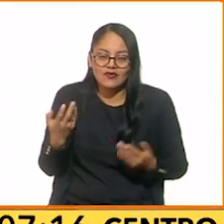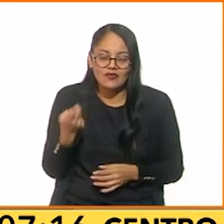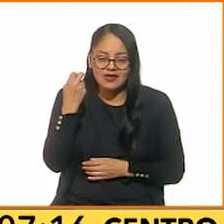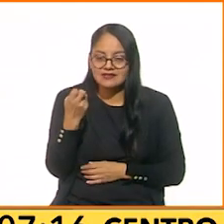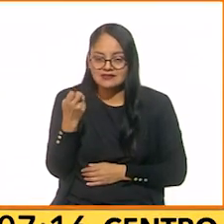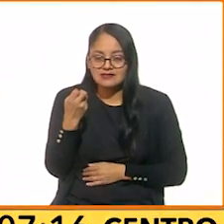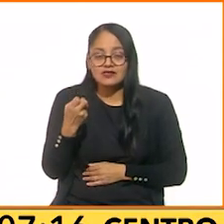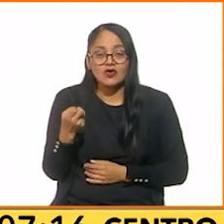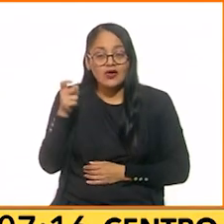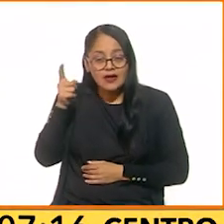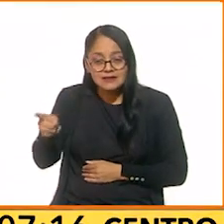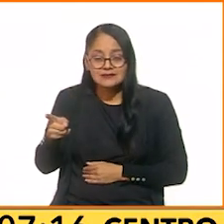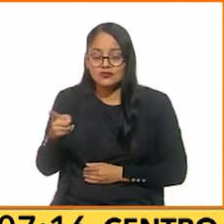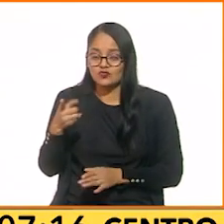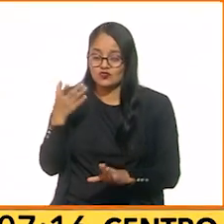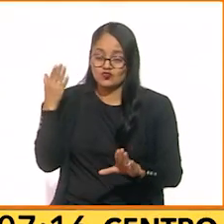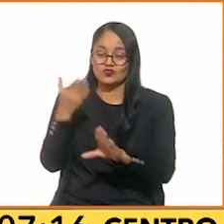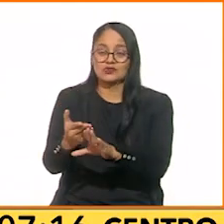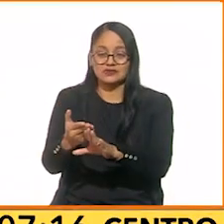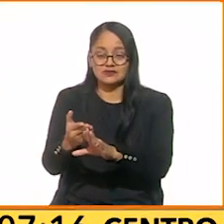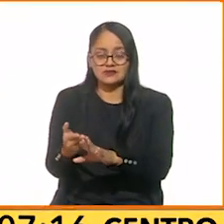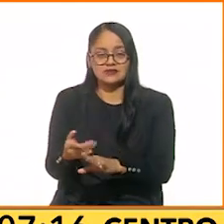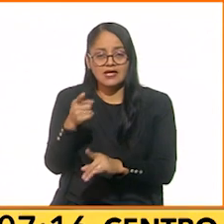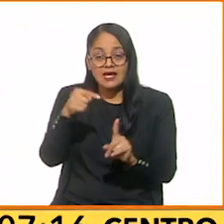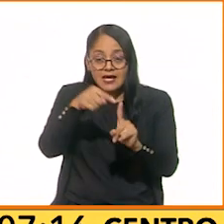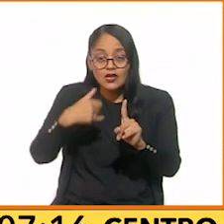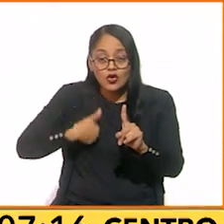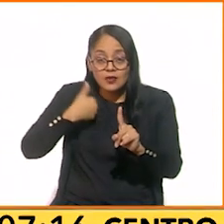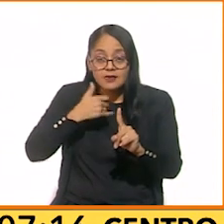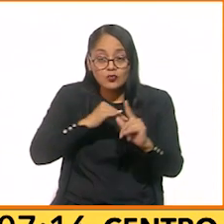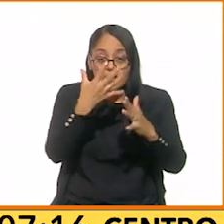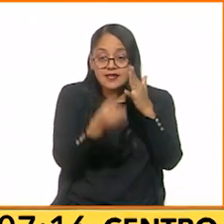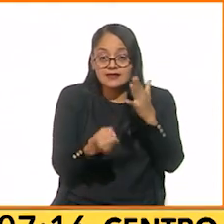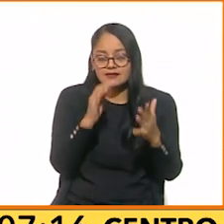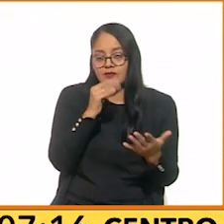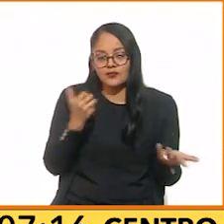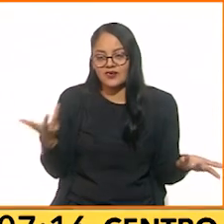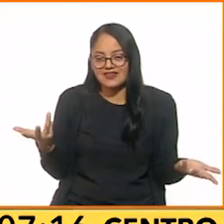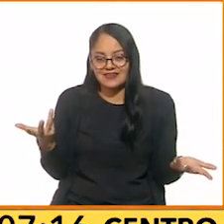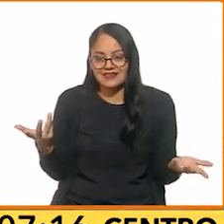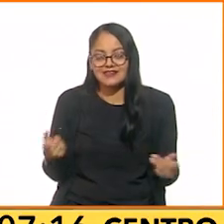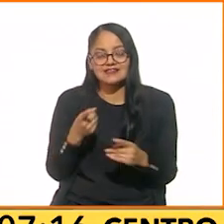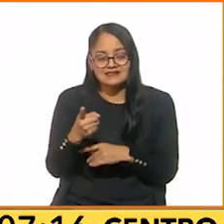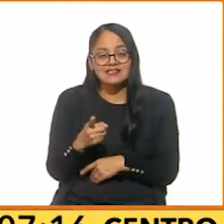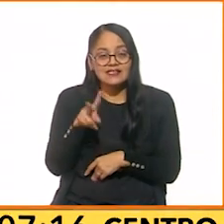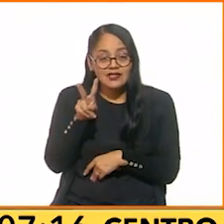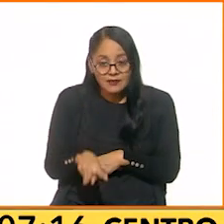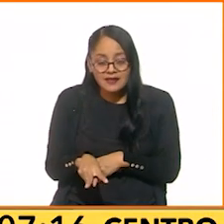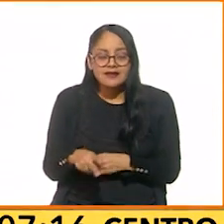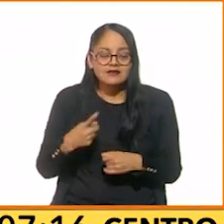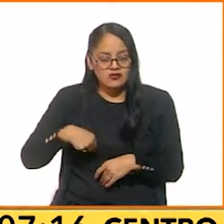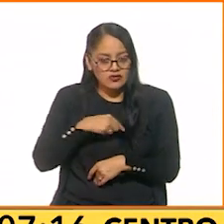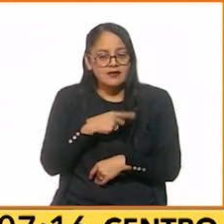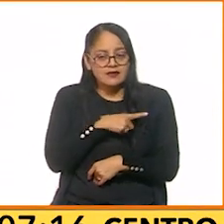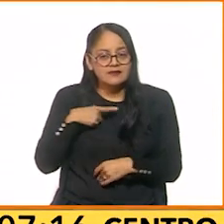que hicieron este ataque no tenía la posibilidad de este adolescente de escapar de ninguna manera. Y la palabra es muy fuerte, pero sí tenemos